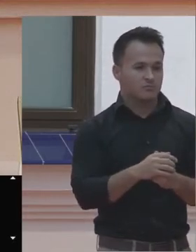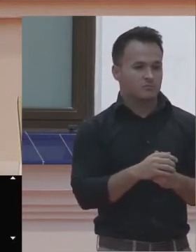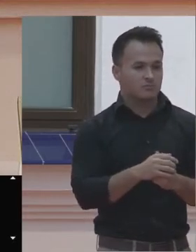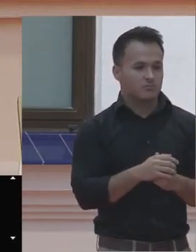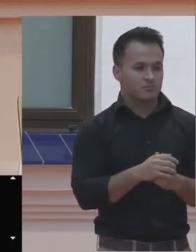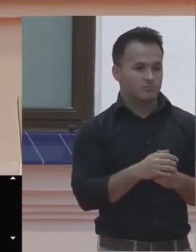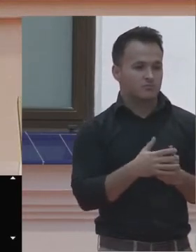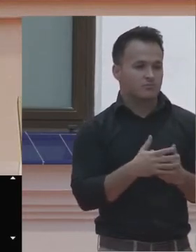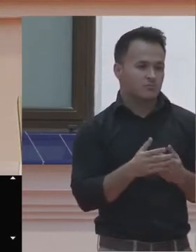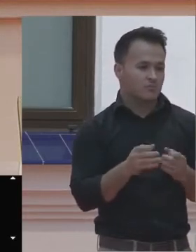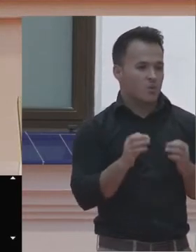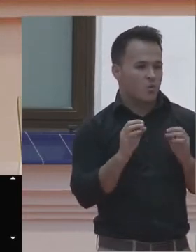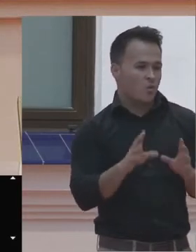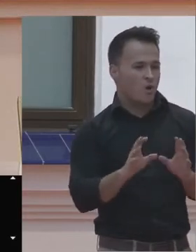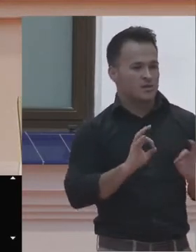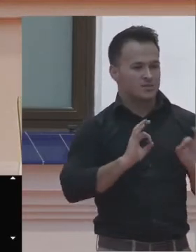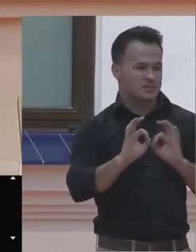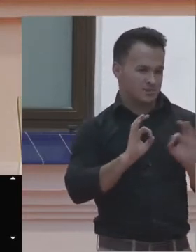el siglo de oro español, ¿no?